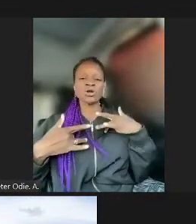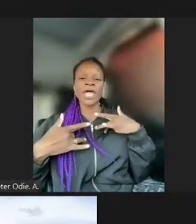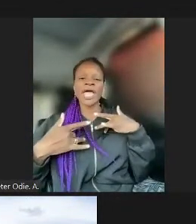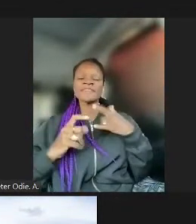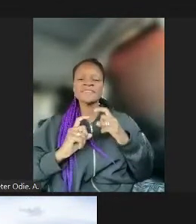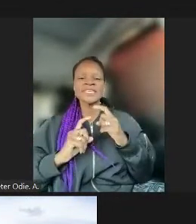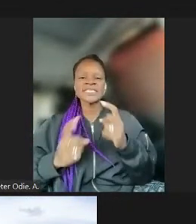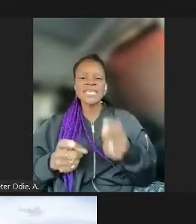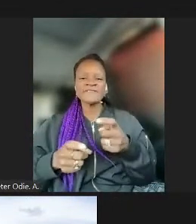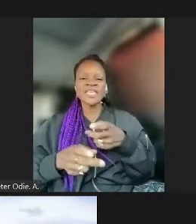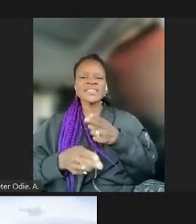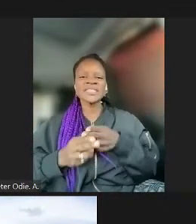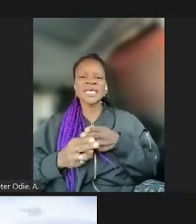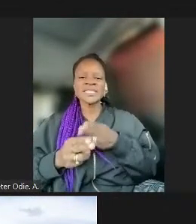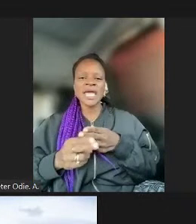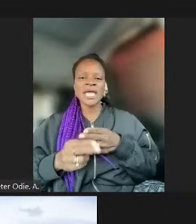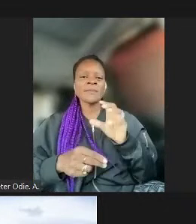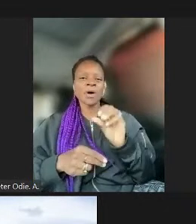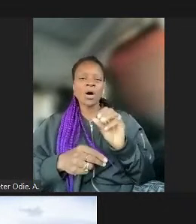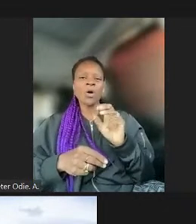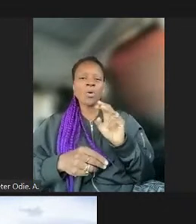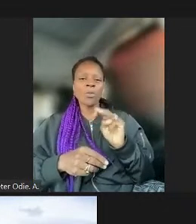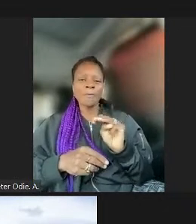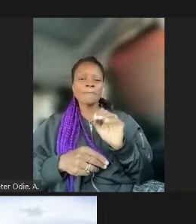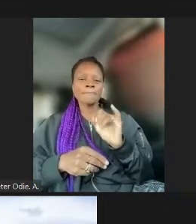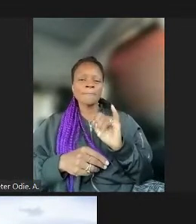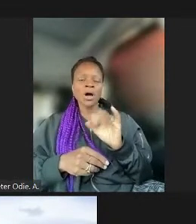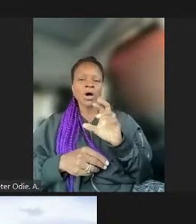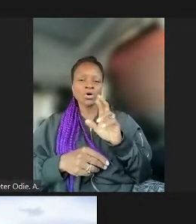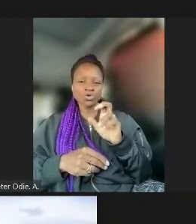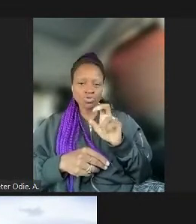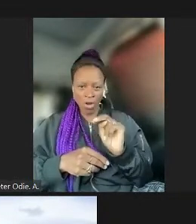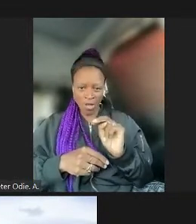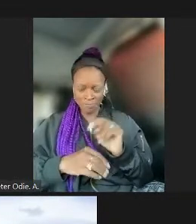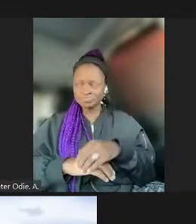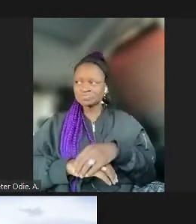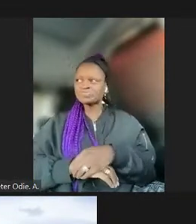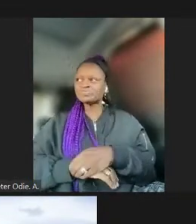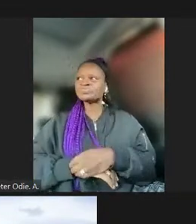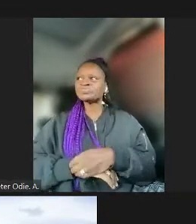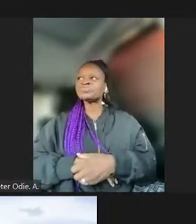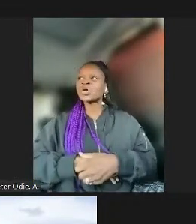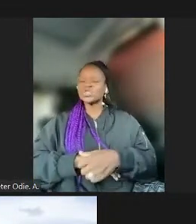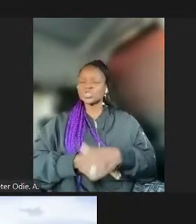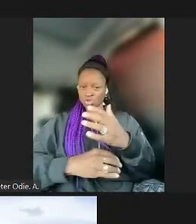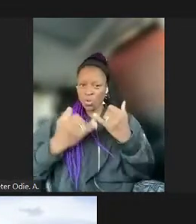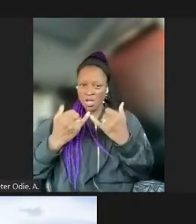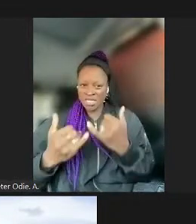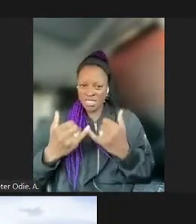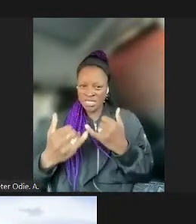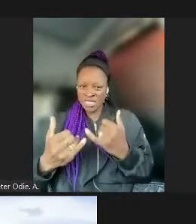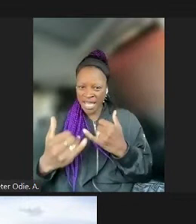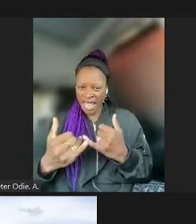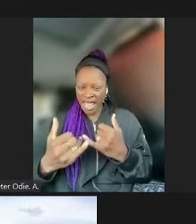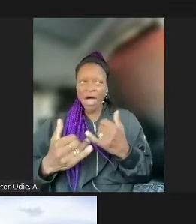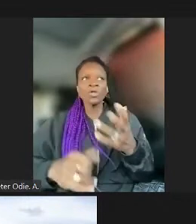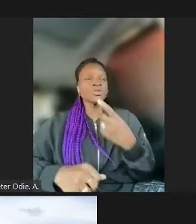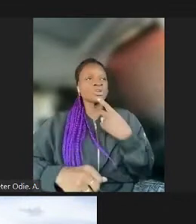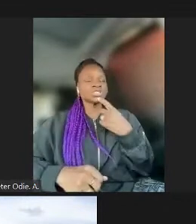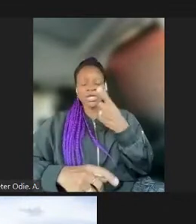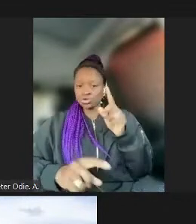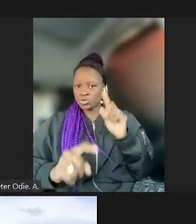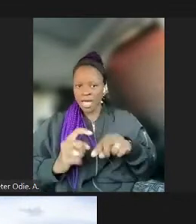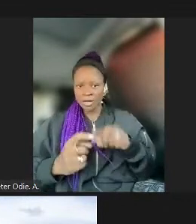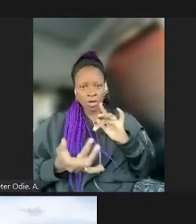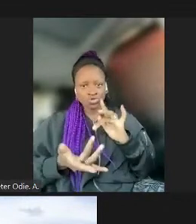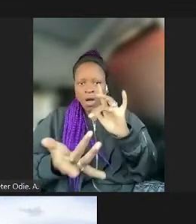virus como Omicron. El gobierno también puso una capa en todos los viajes de países que